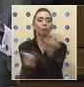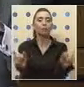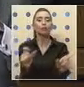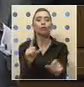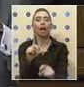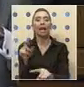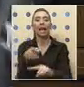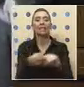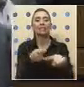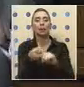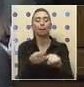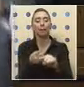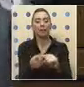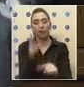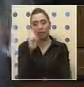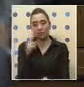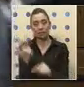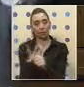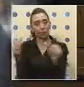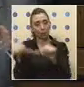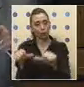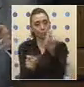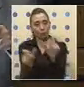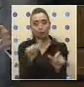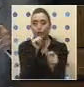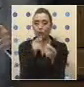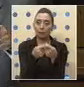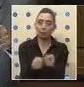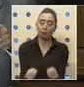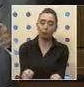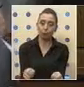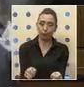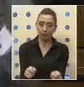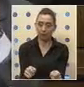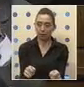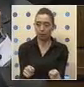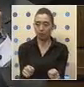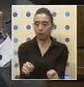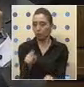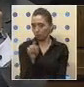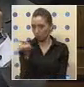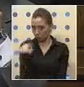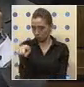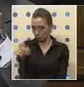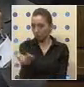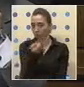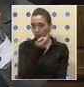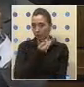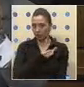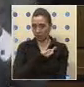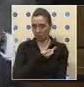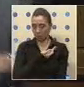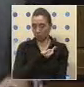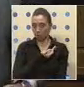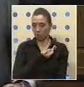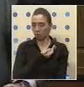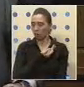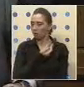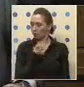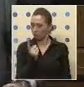media, sin perjudicar a los más pobres. Díganme también, ¿acaso no es